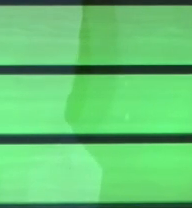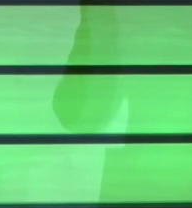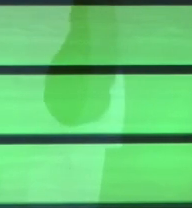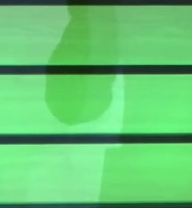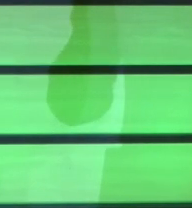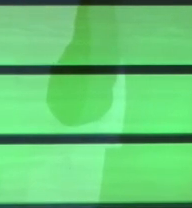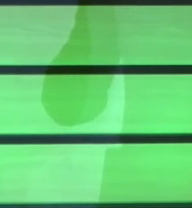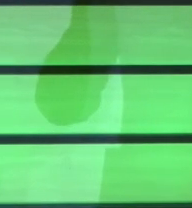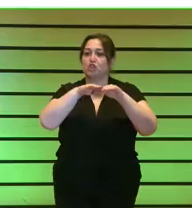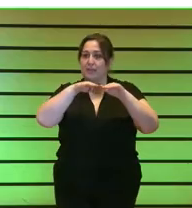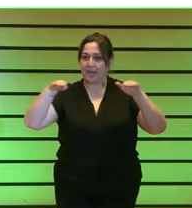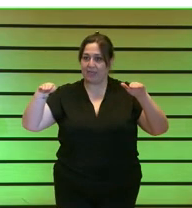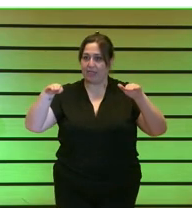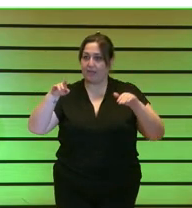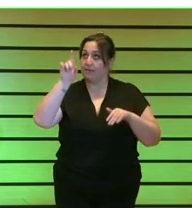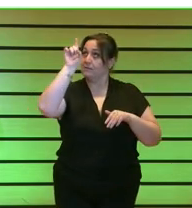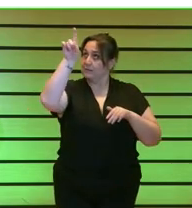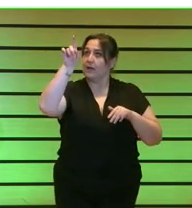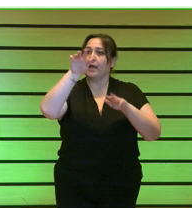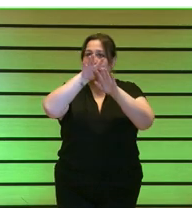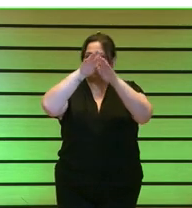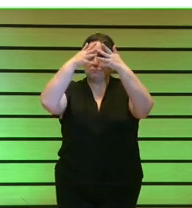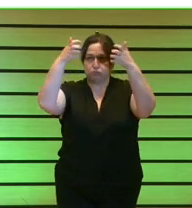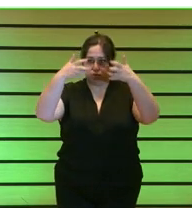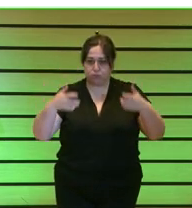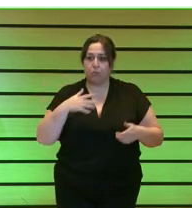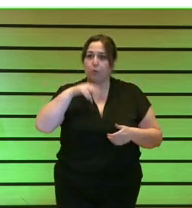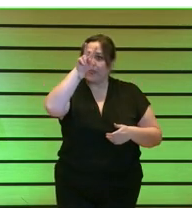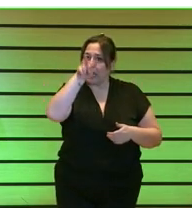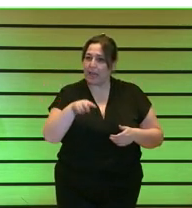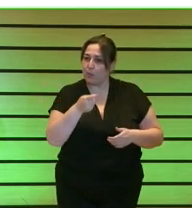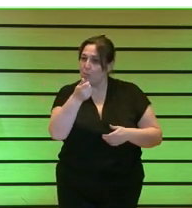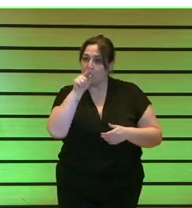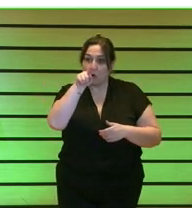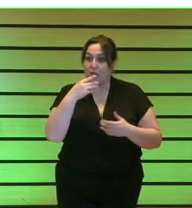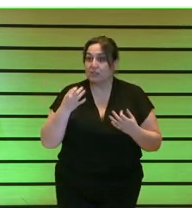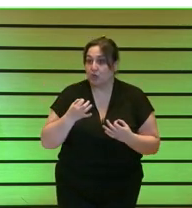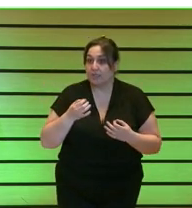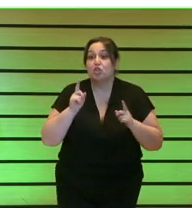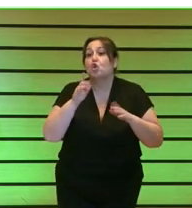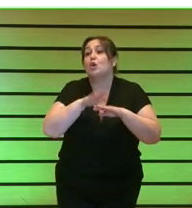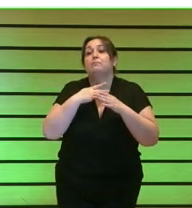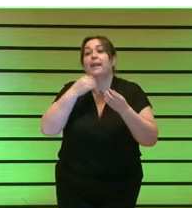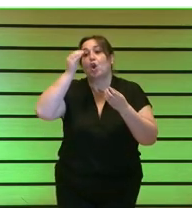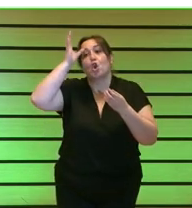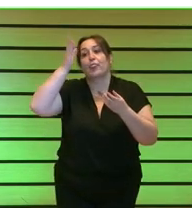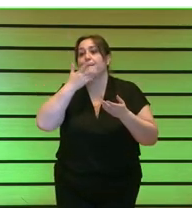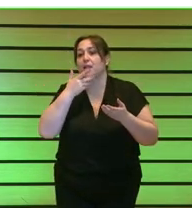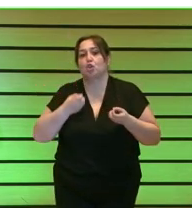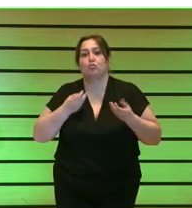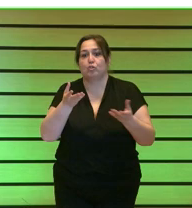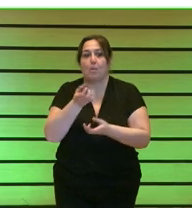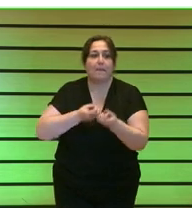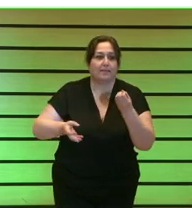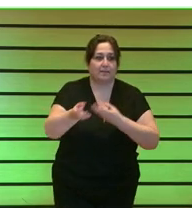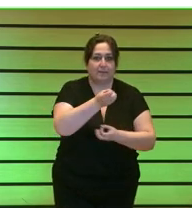Y entonces aquí podéis leer un poquito que va a consistir esta red que simplemente es compartir conocimiento eh Gracias el impulso de las